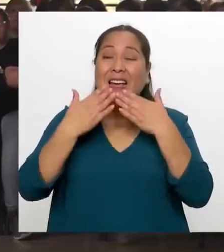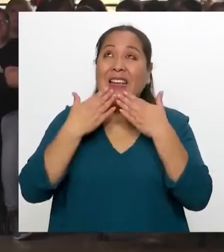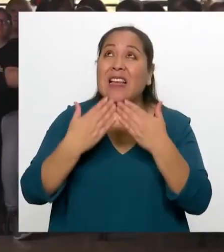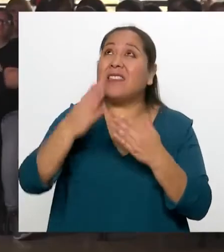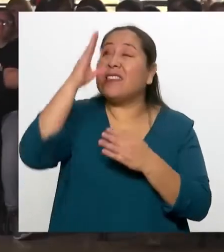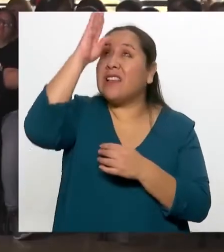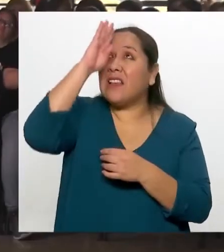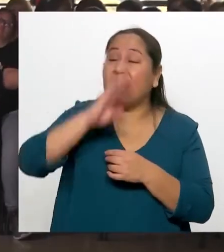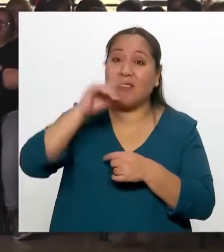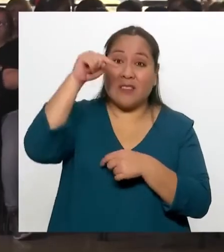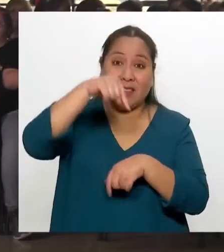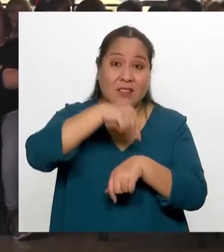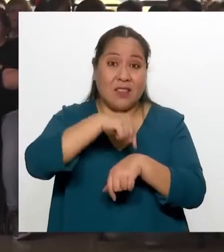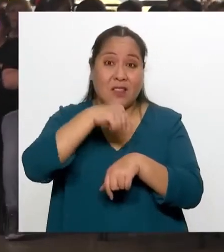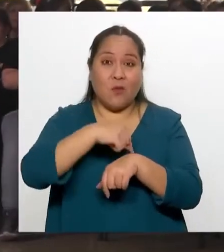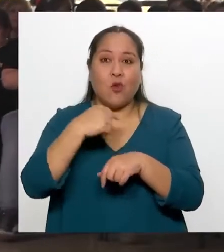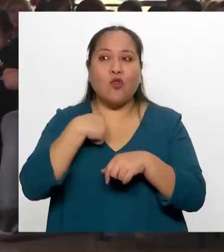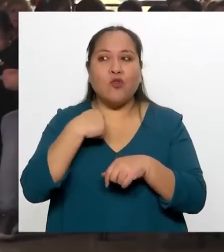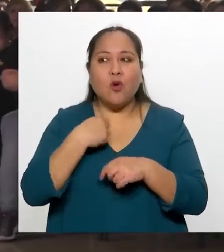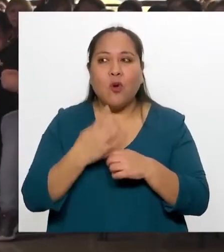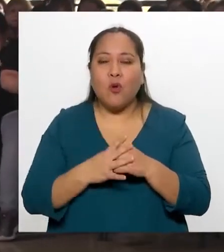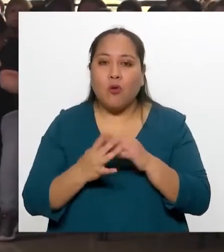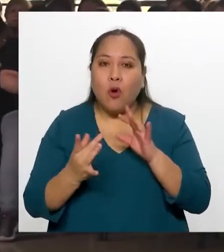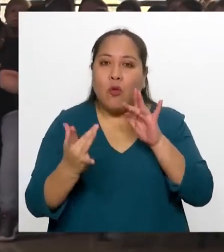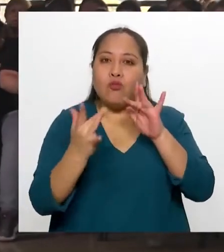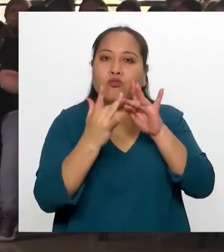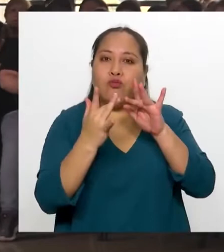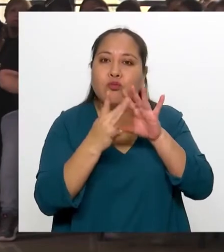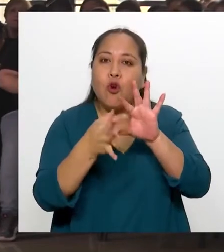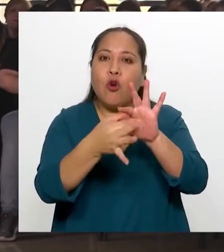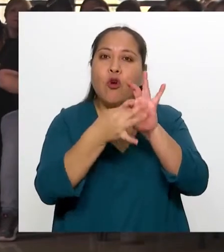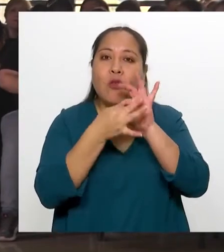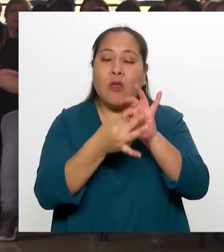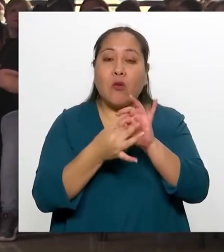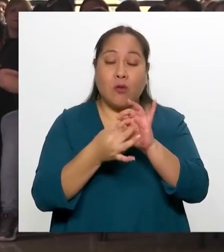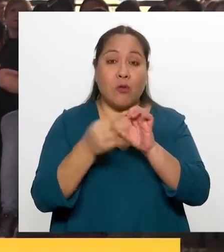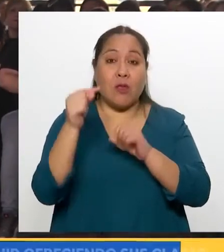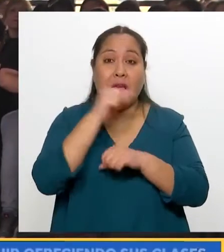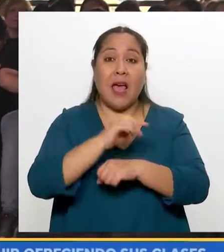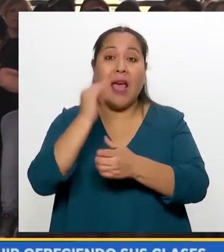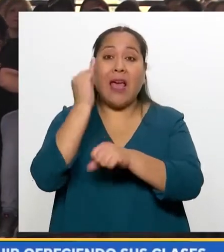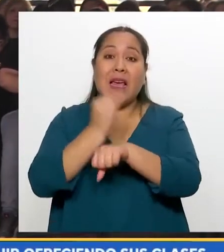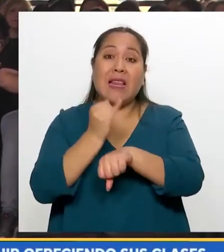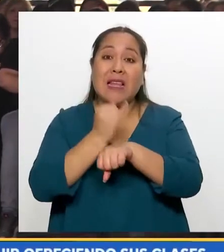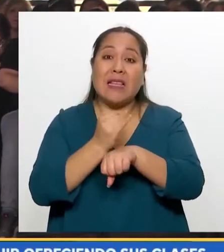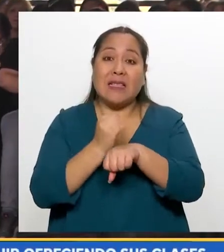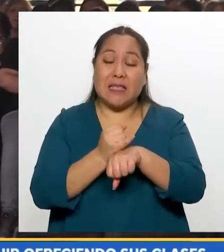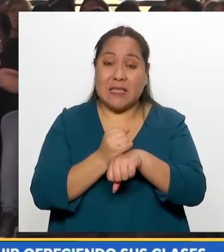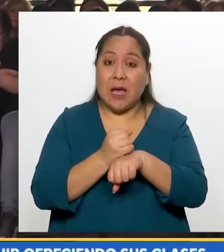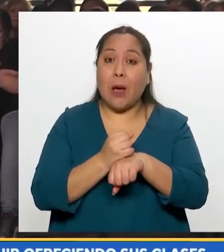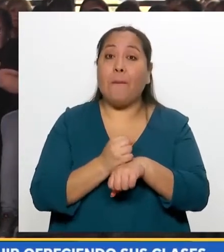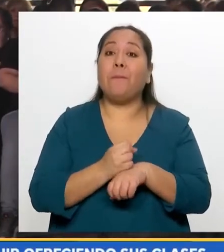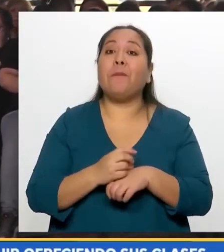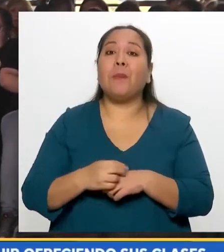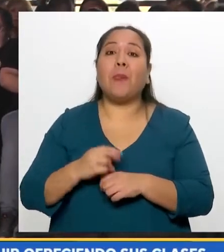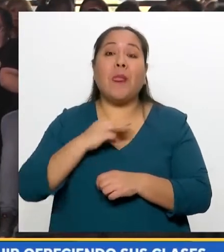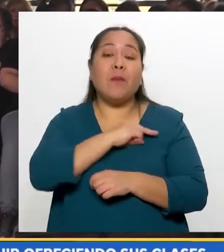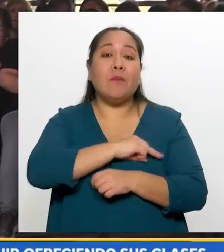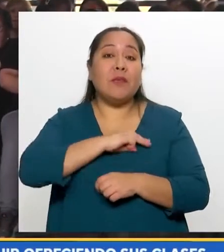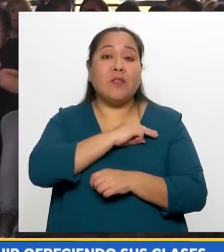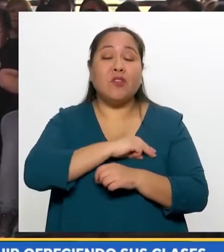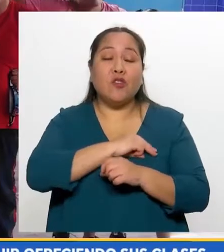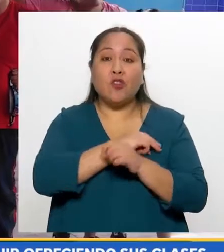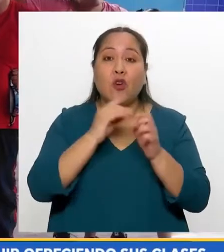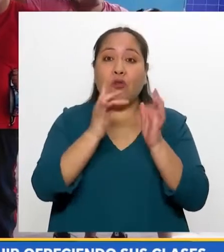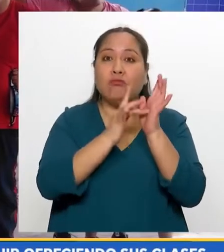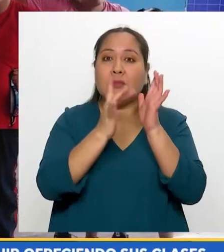Gracias a Dios, en estos momentos he hecho una alianza con una iglesia, que es la Iglesia Misión Cristiana Encuentro de Vida, quien me ha abierto gratuitamente las puertas